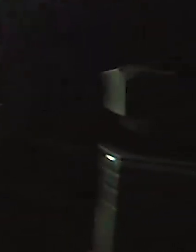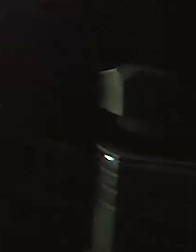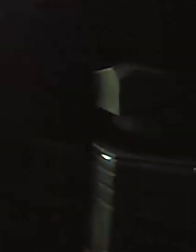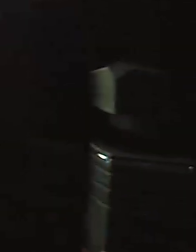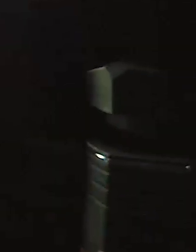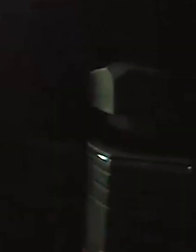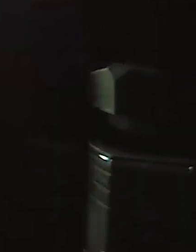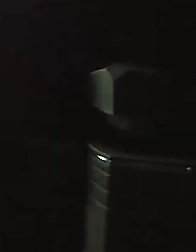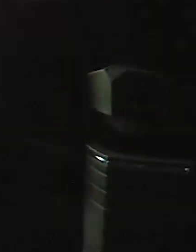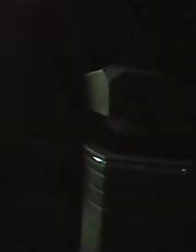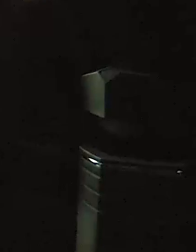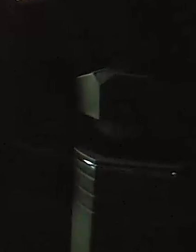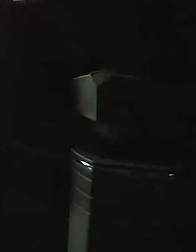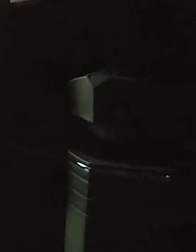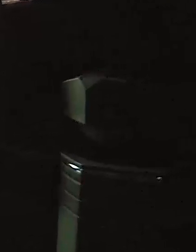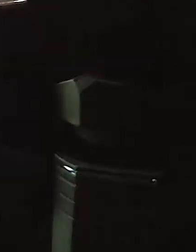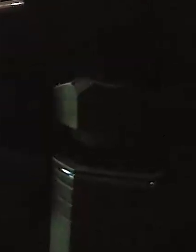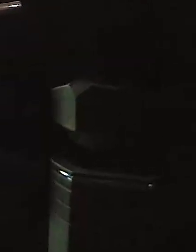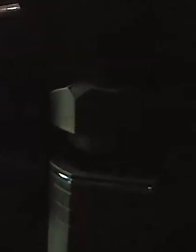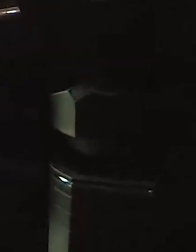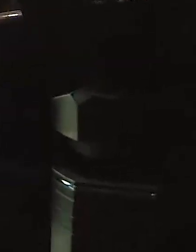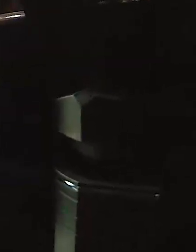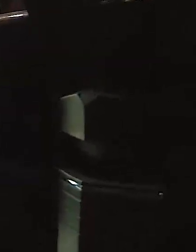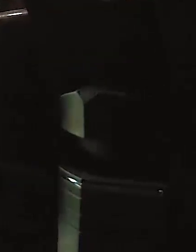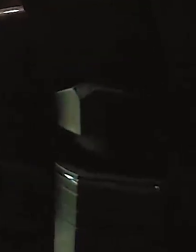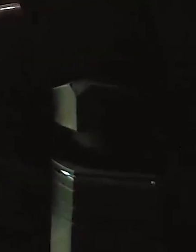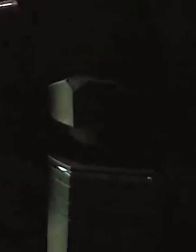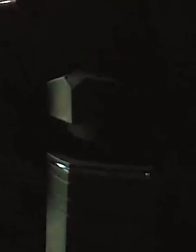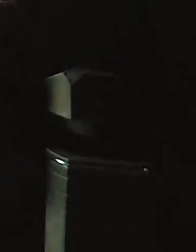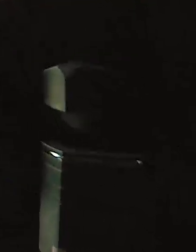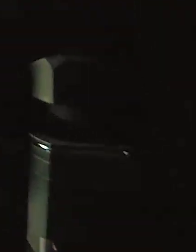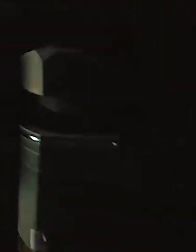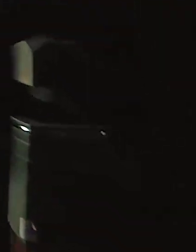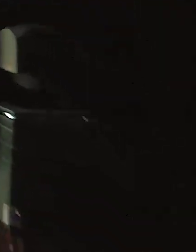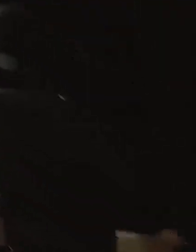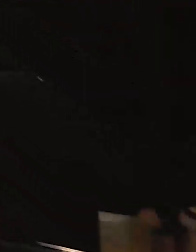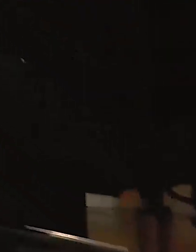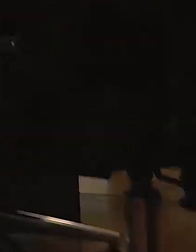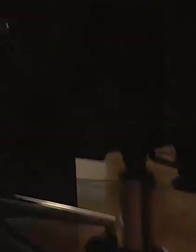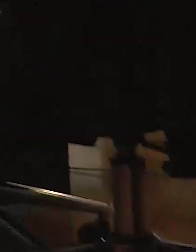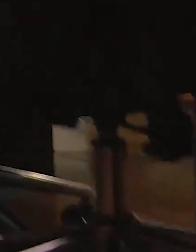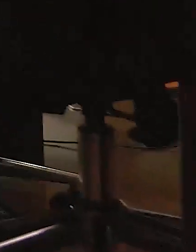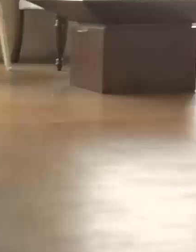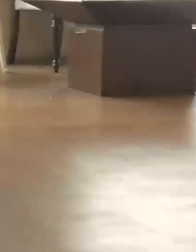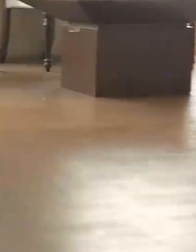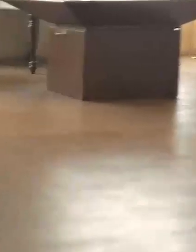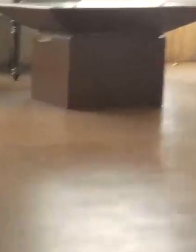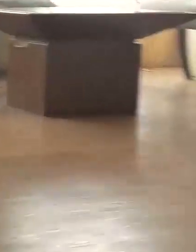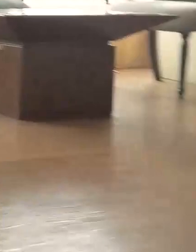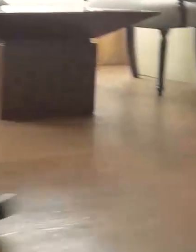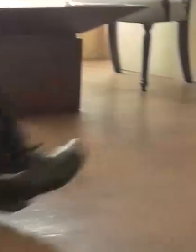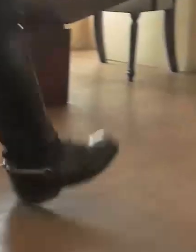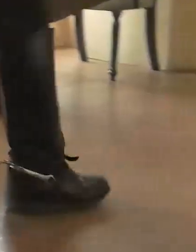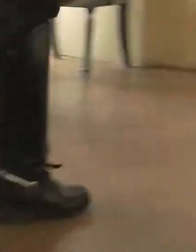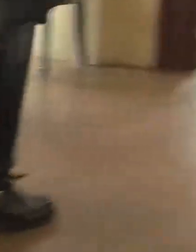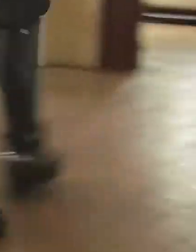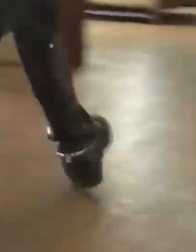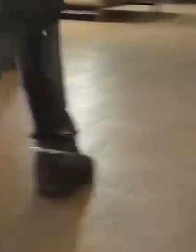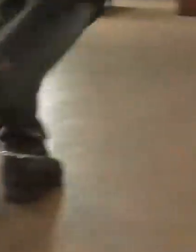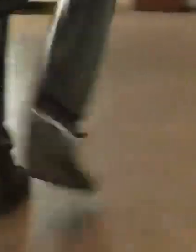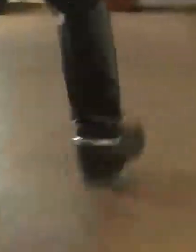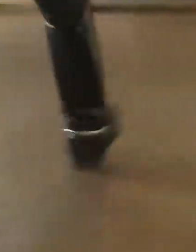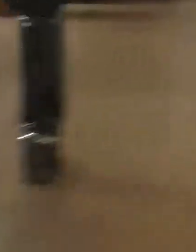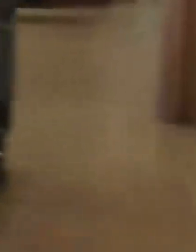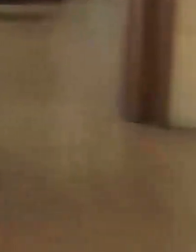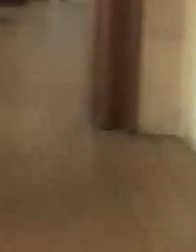todas las oficinas, pasillos, canecas de basura, toda la torre, todas las partes por donde